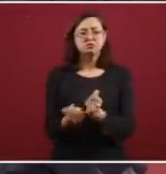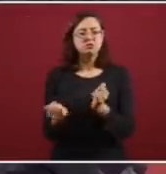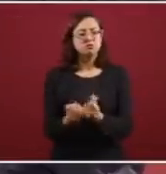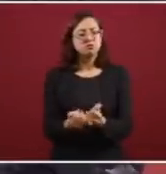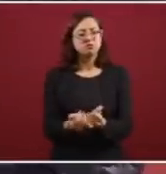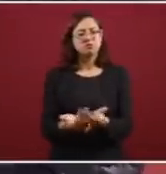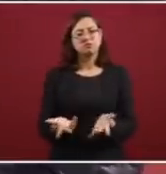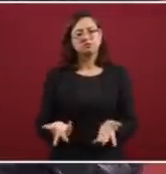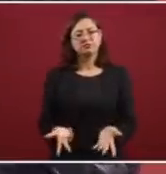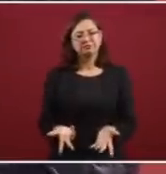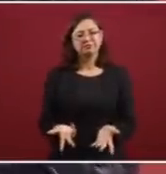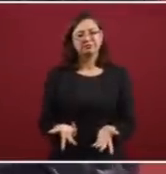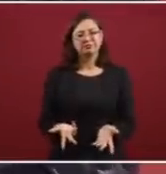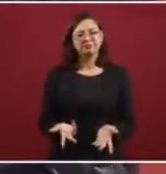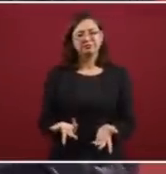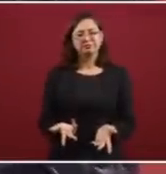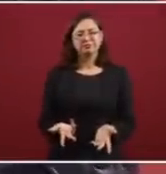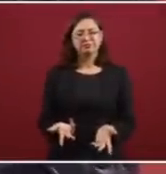en donde